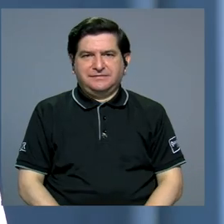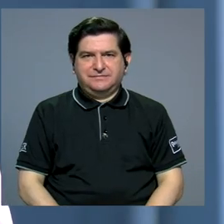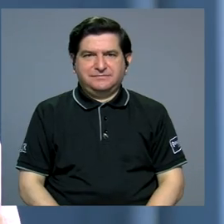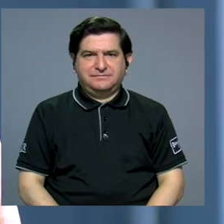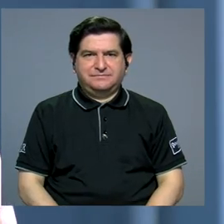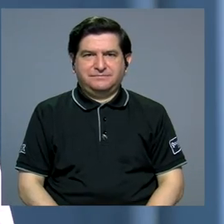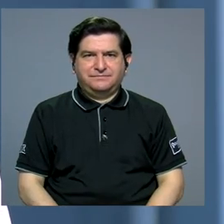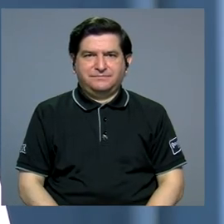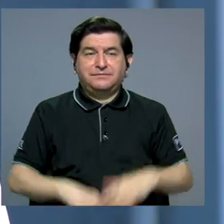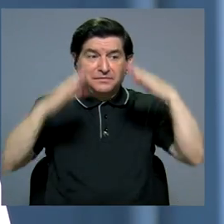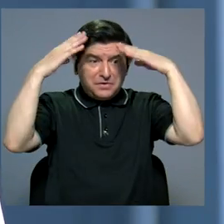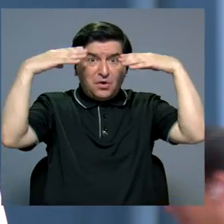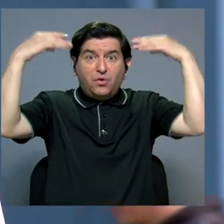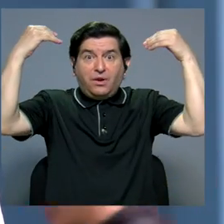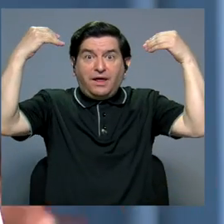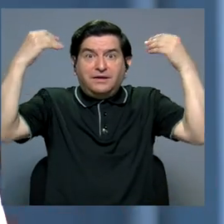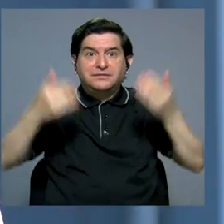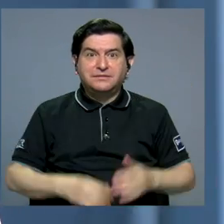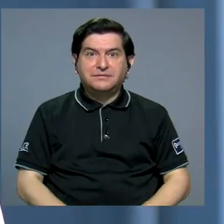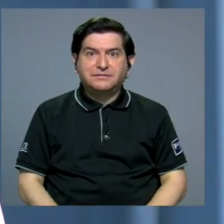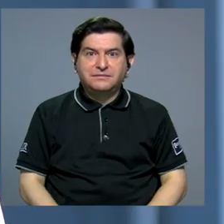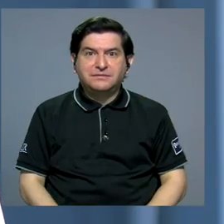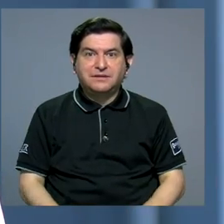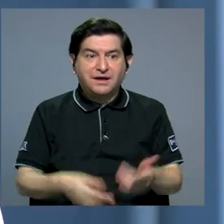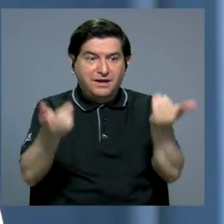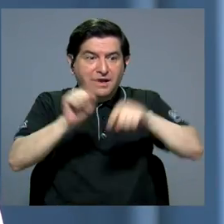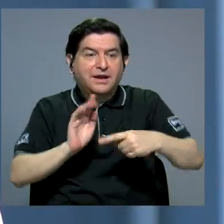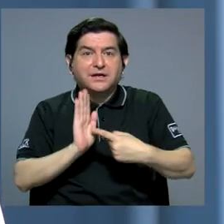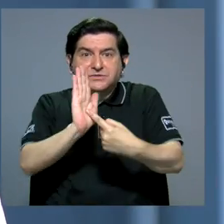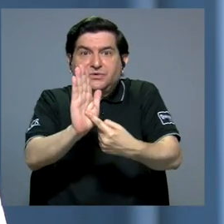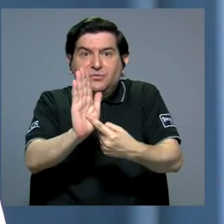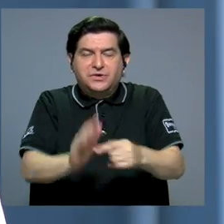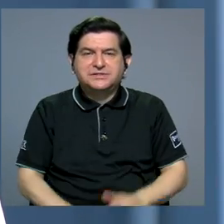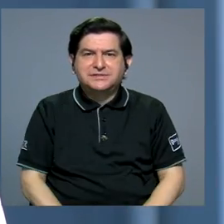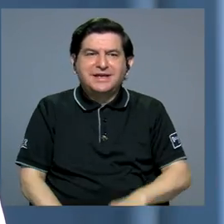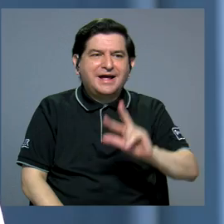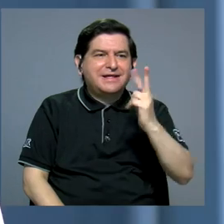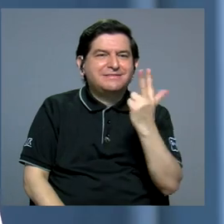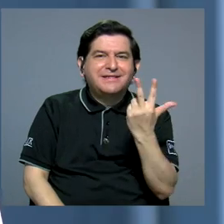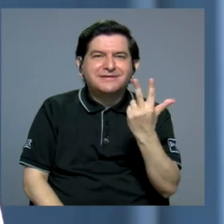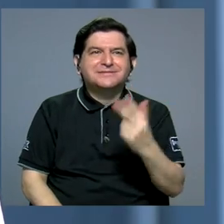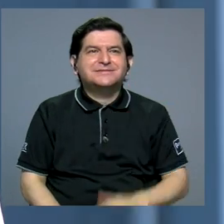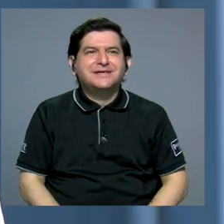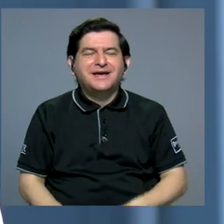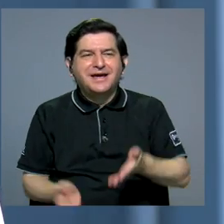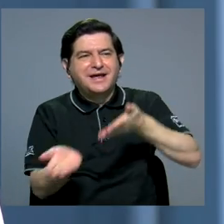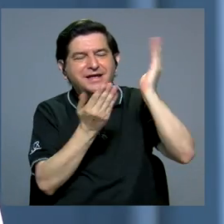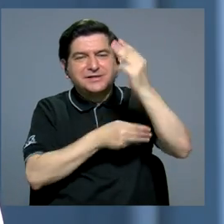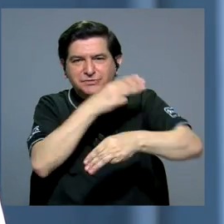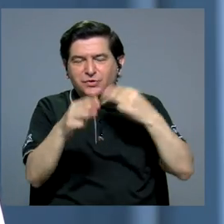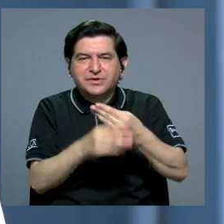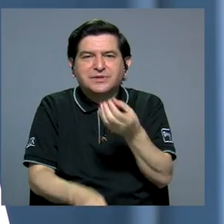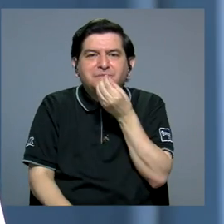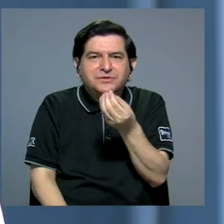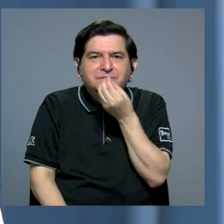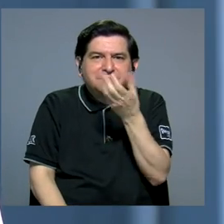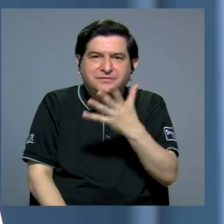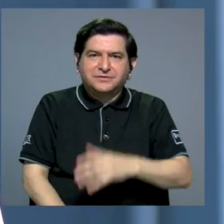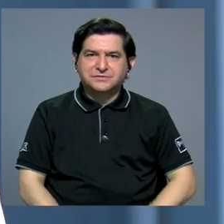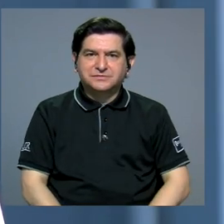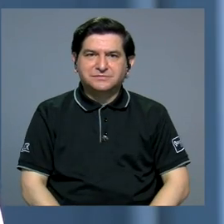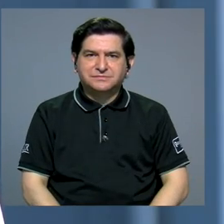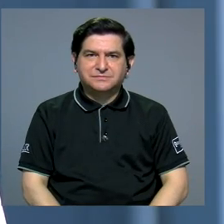que Holanda es el caso que lo desmiente. Holanda es el tercer exportador mundial de